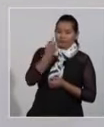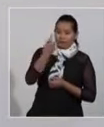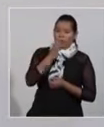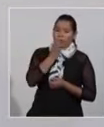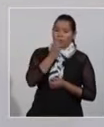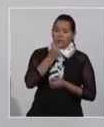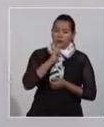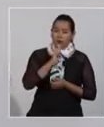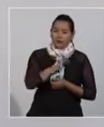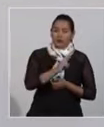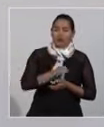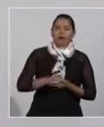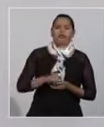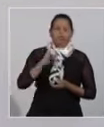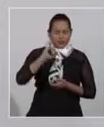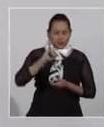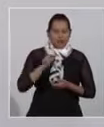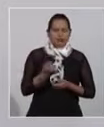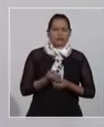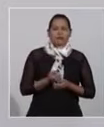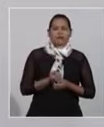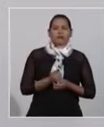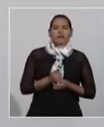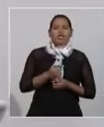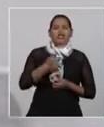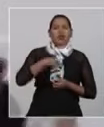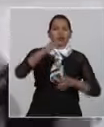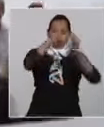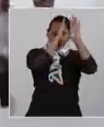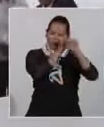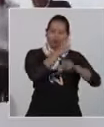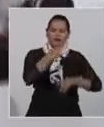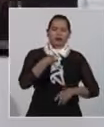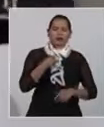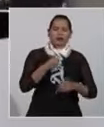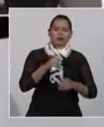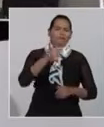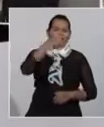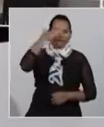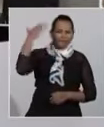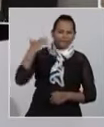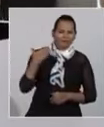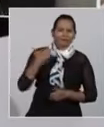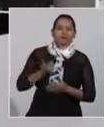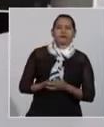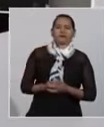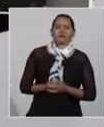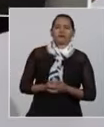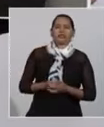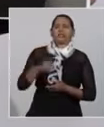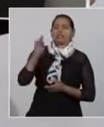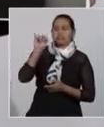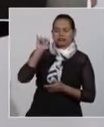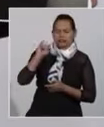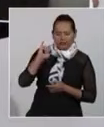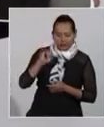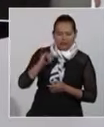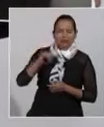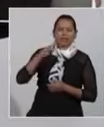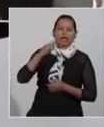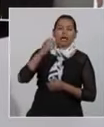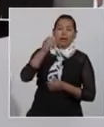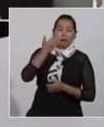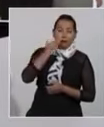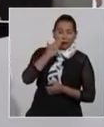Claro, haré propuestas, pero también en una cosa coincido con la candidata del PAN. En efecto, Miguel Barbosa era muy amigo de Rafael Moreno